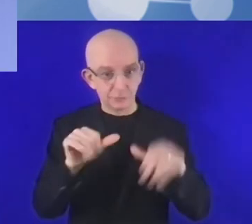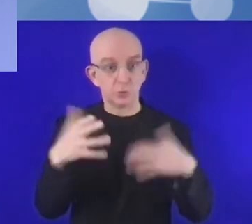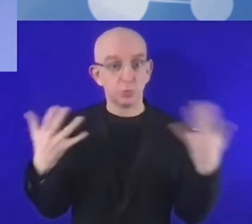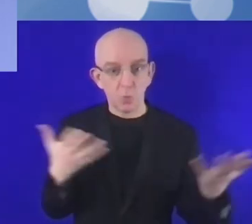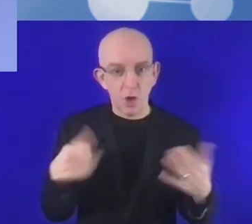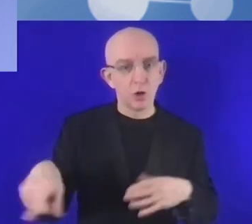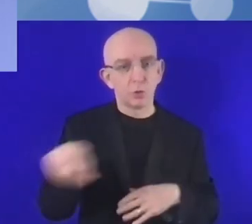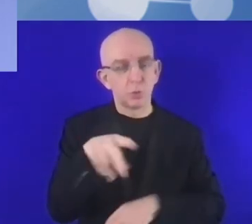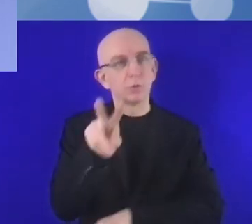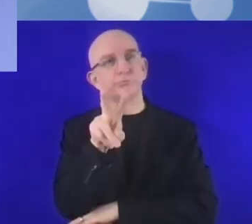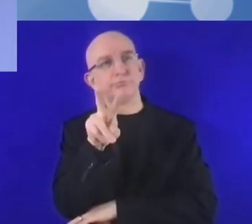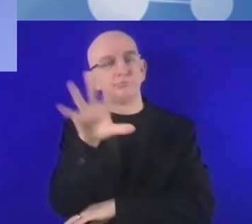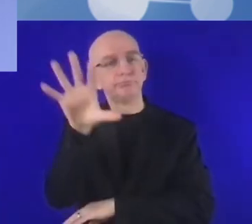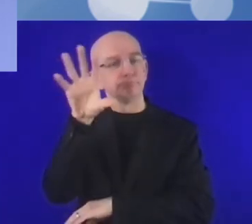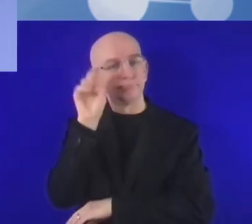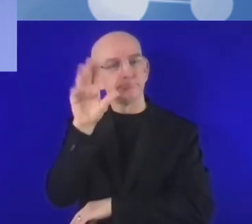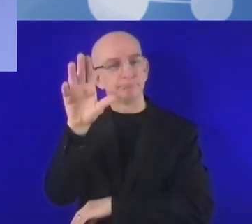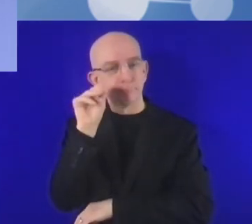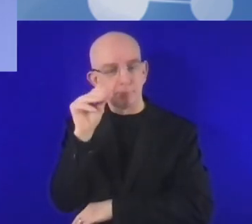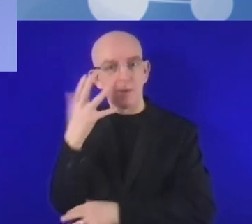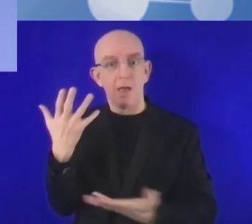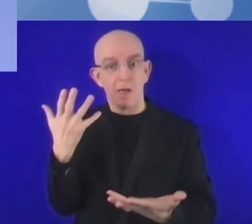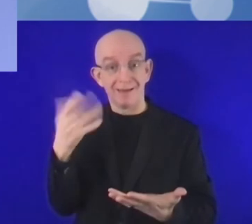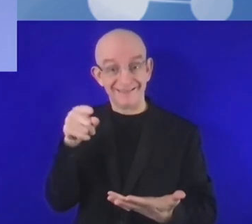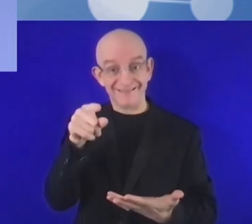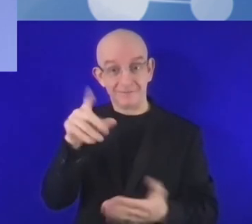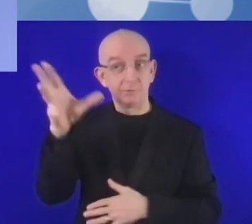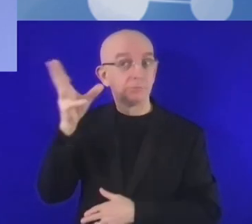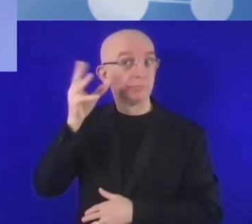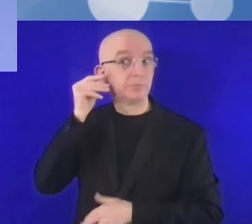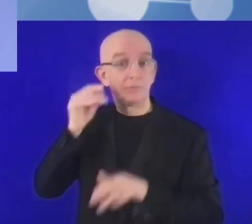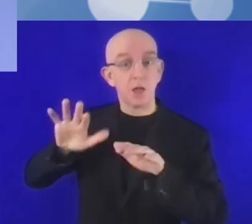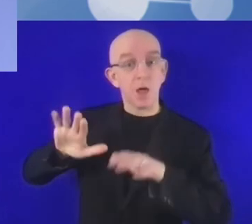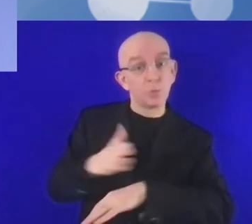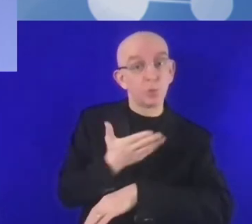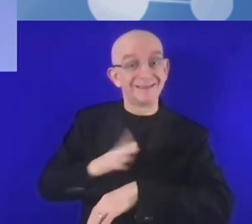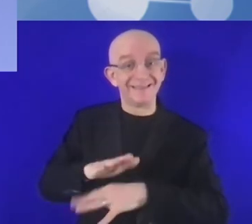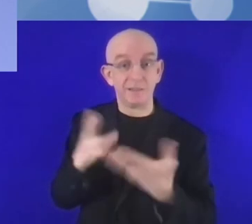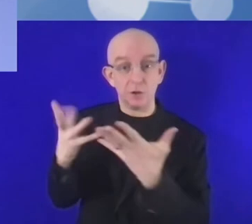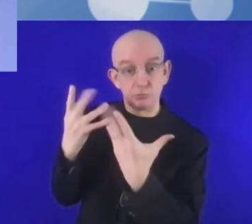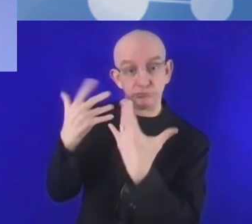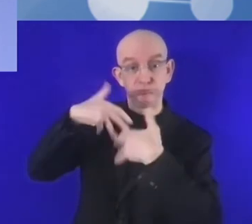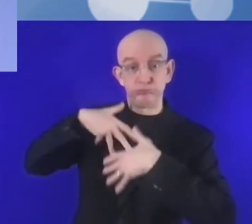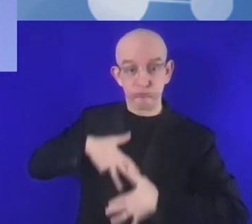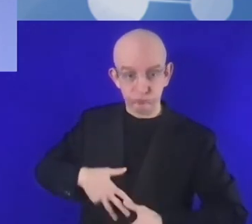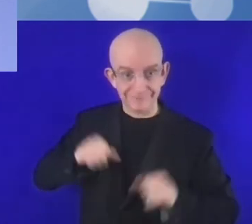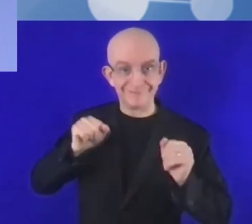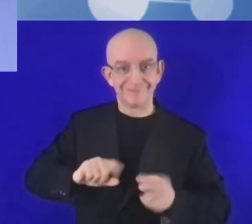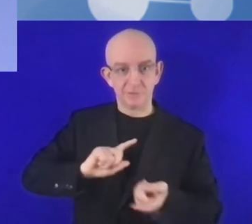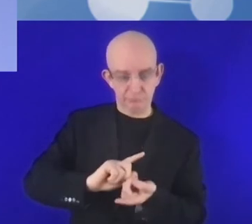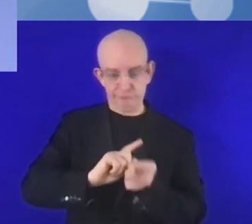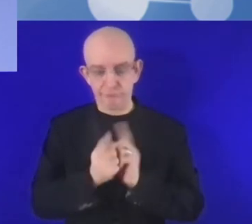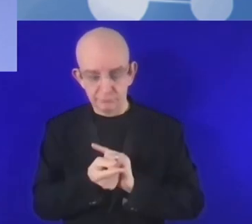se demostró que los sonidos que llegan a nuestro cuerpo nos cambian. Yo soy músico y tengo